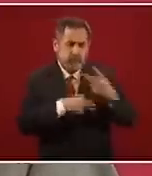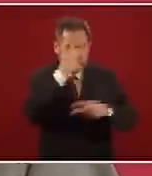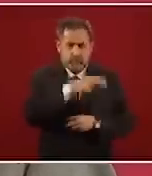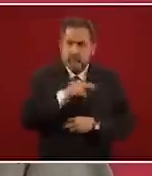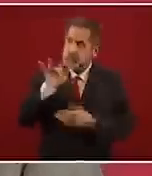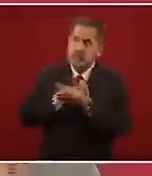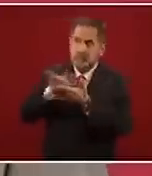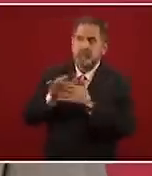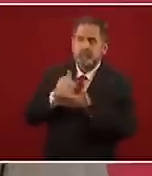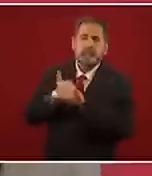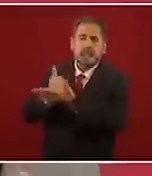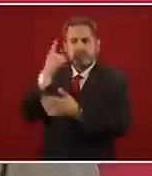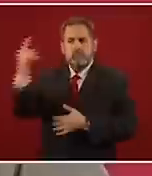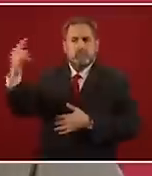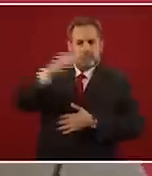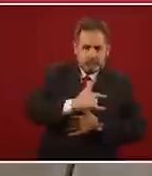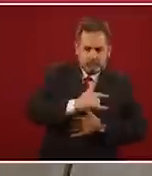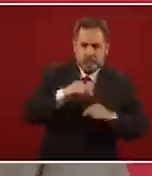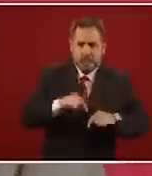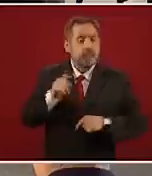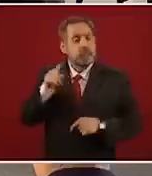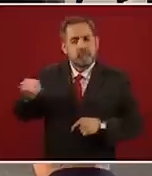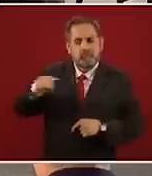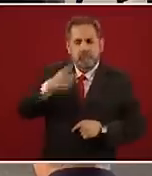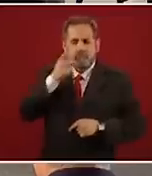apoyado para trasladarse. El resto dijeron, estamos tranquilos, nos quedamos aquí.